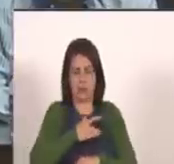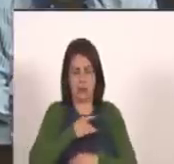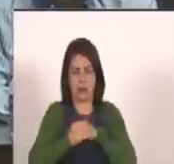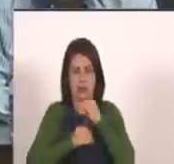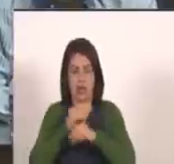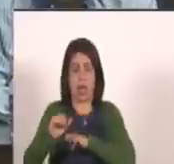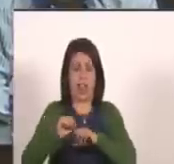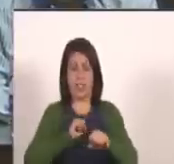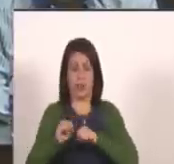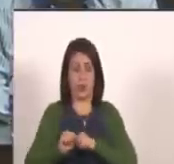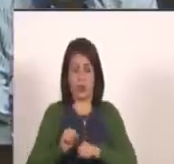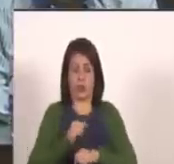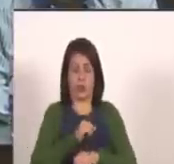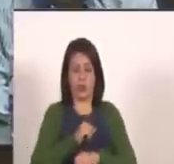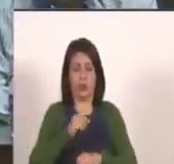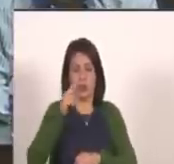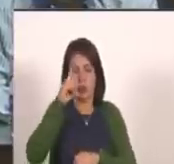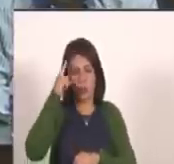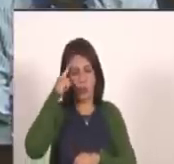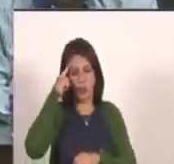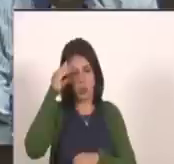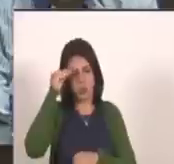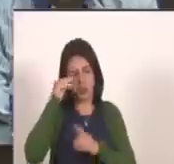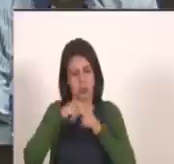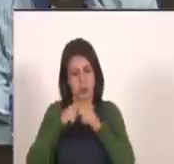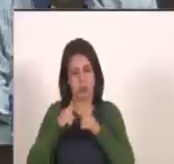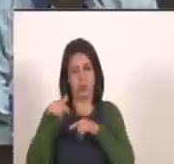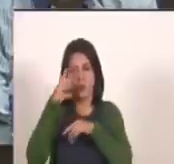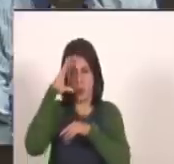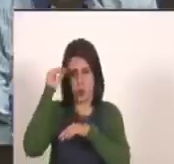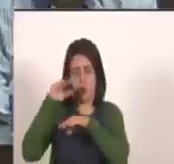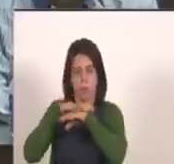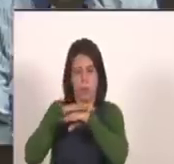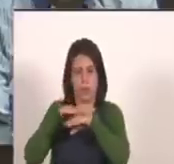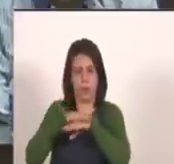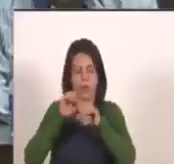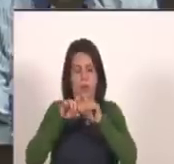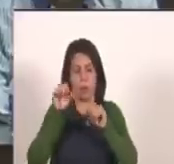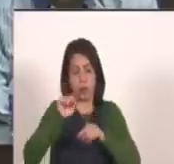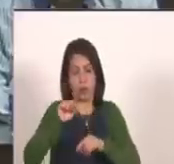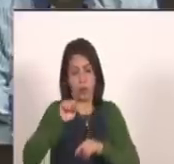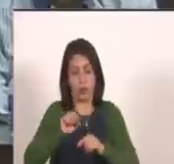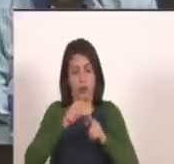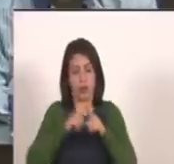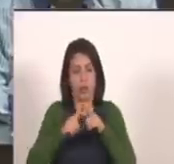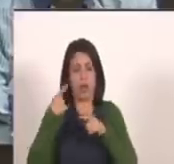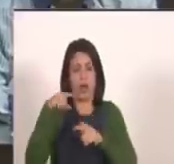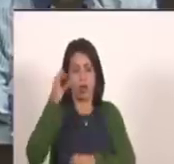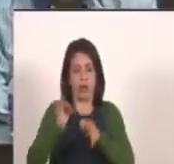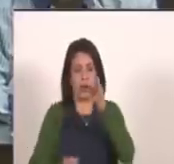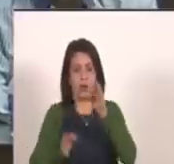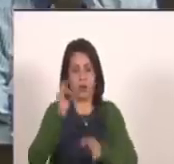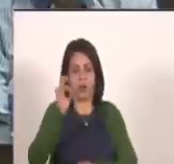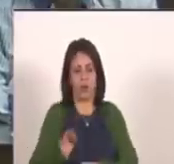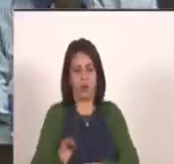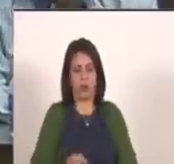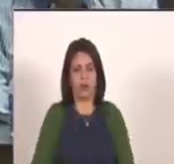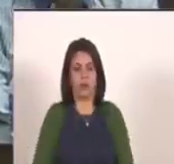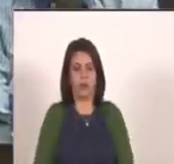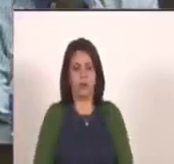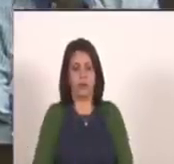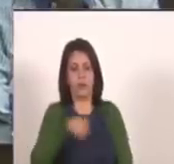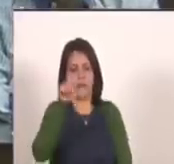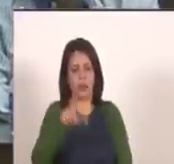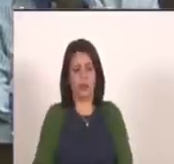bajas pasiones, saciando su bajo instinto. Que Dios los perdone, pero que definitivamente haya justicia. Y soy